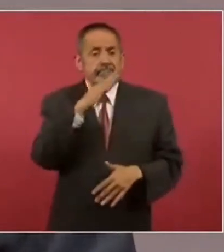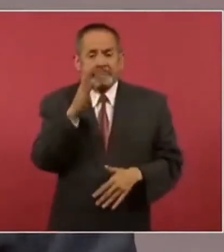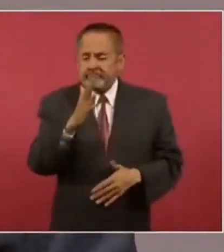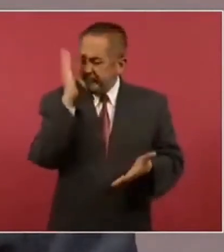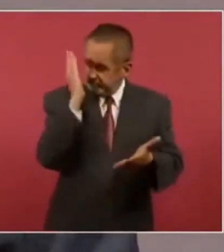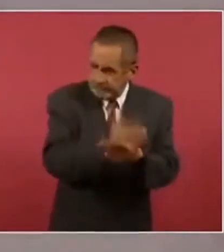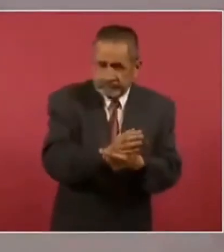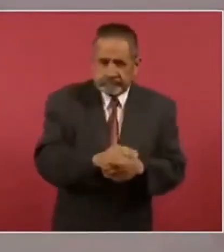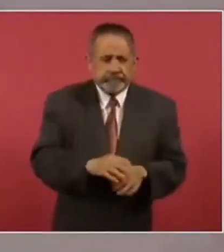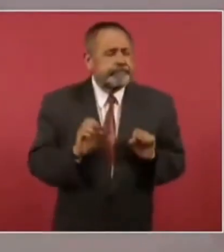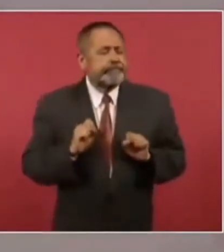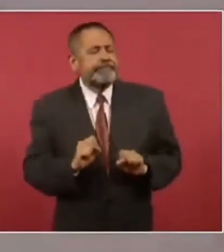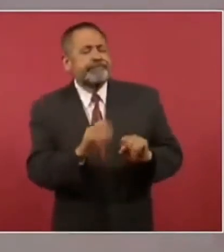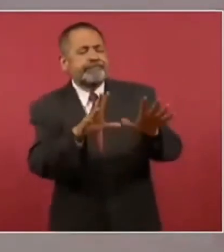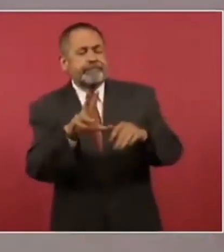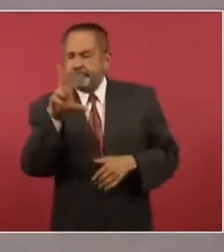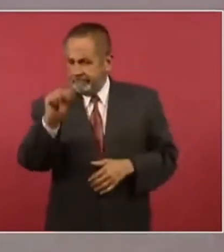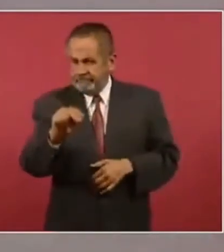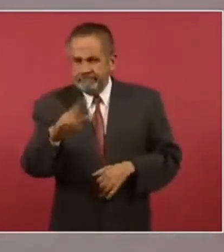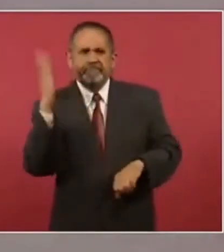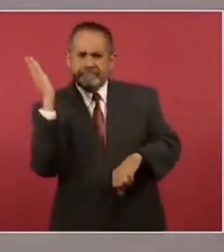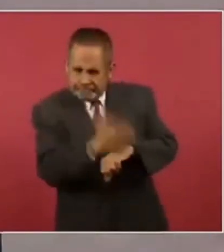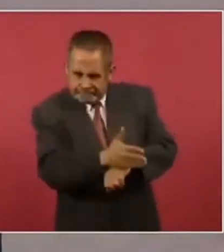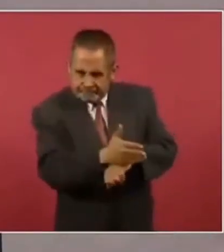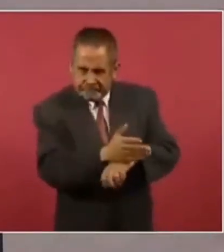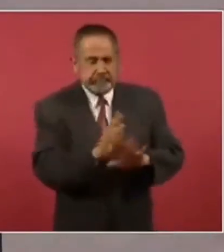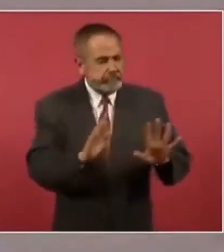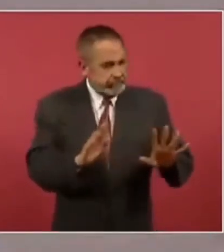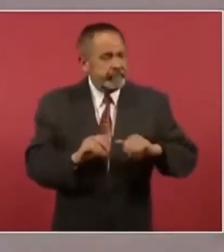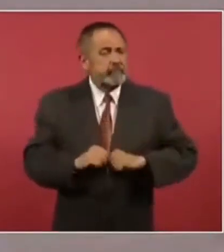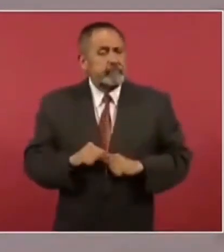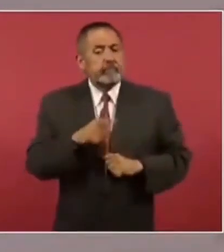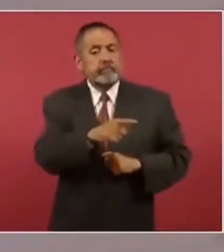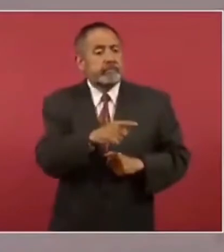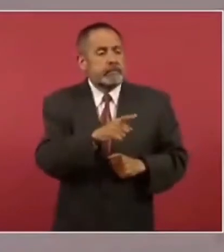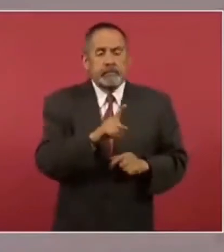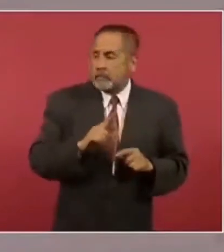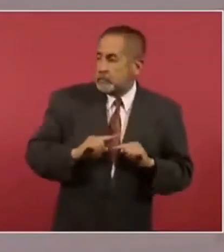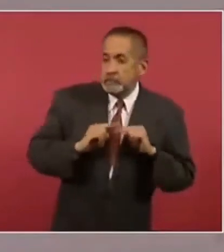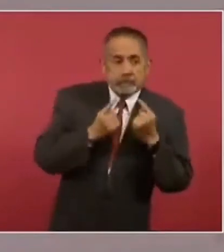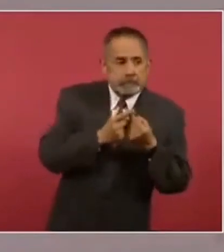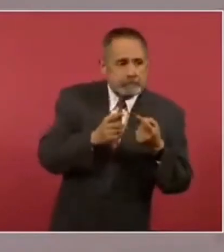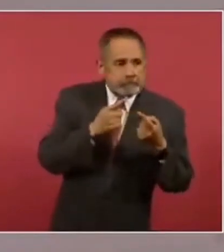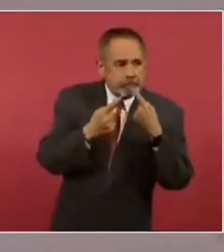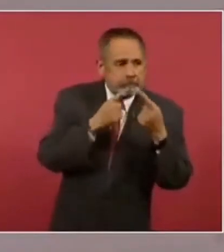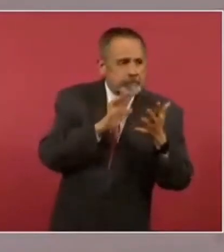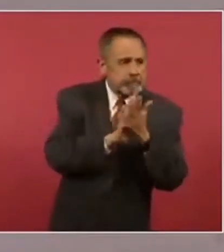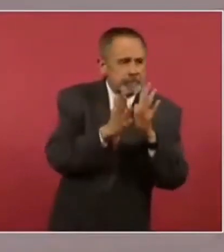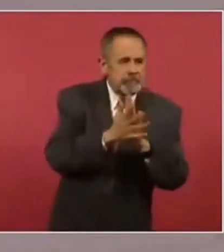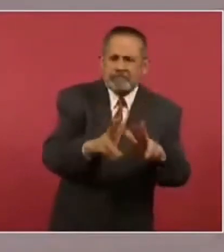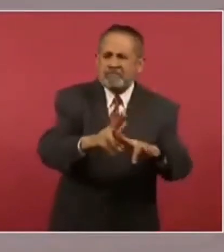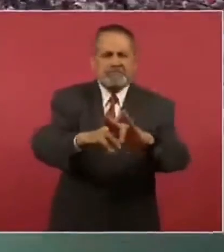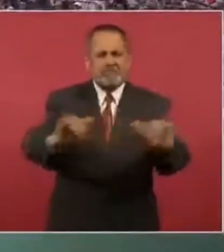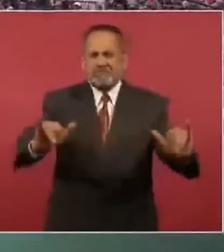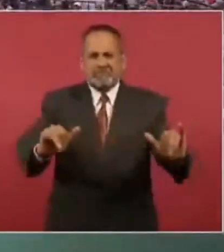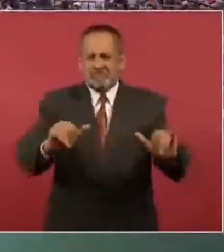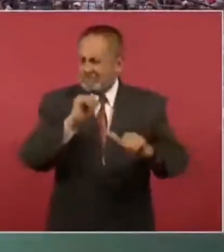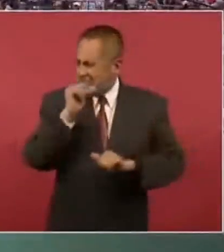impunidad, ni existen relaciones de complicidad con nadie.